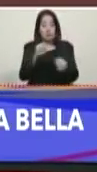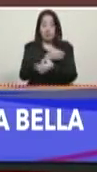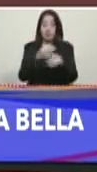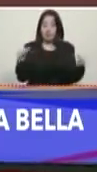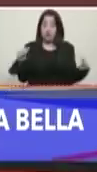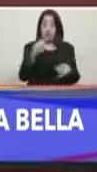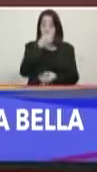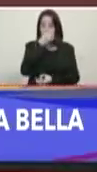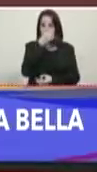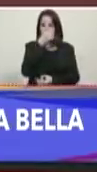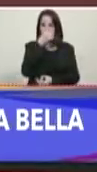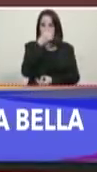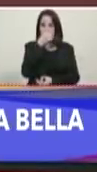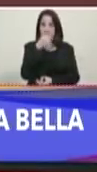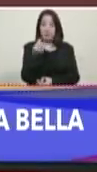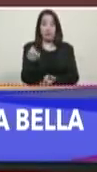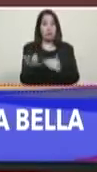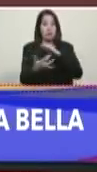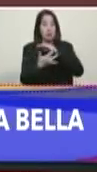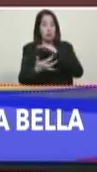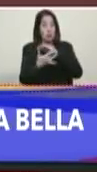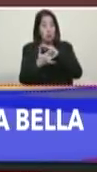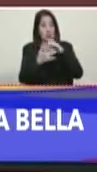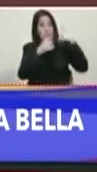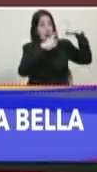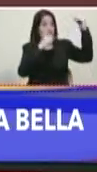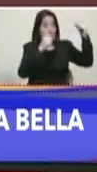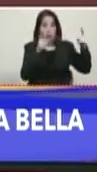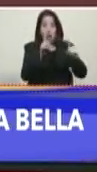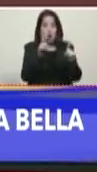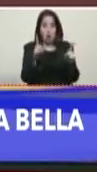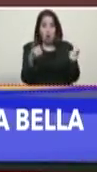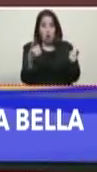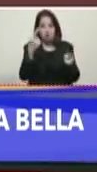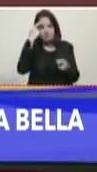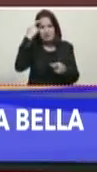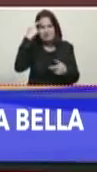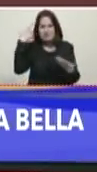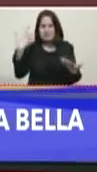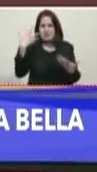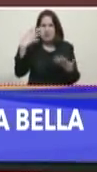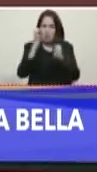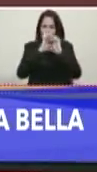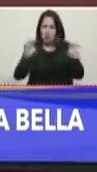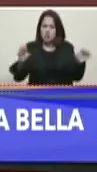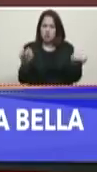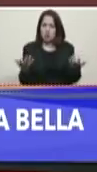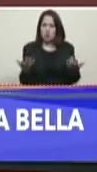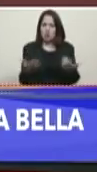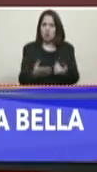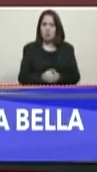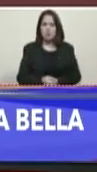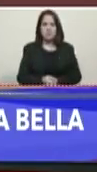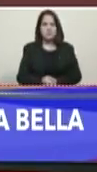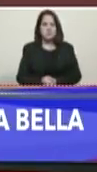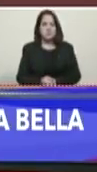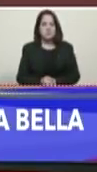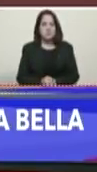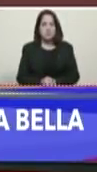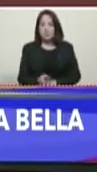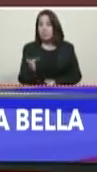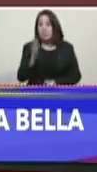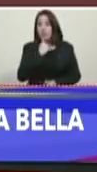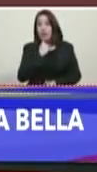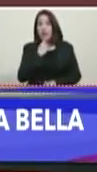tampoco es tecnología para ir a la luna es sentido común educación no hay excusas